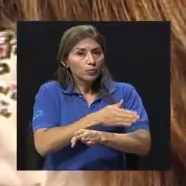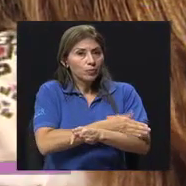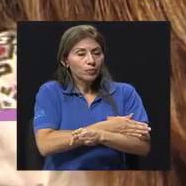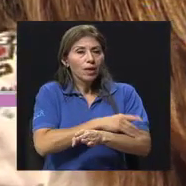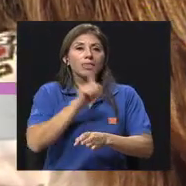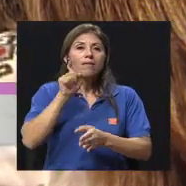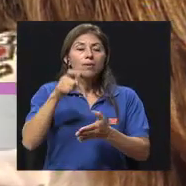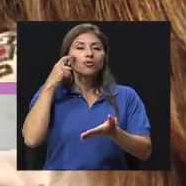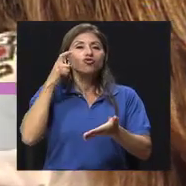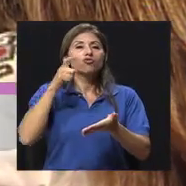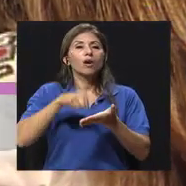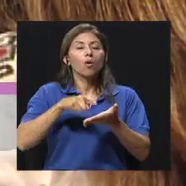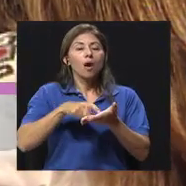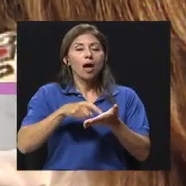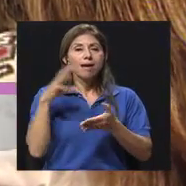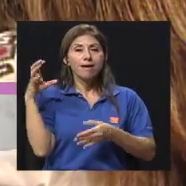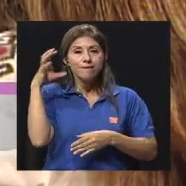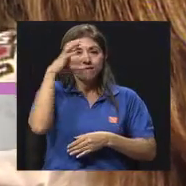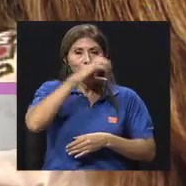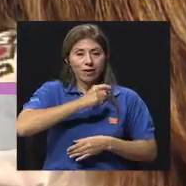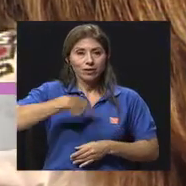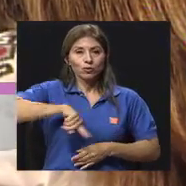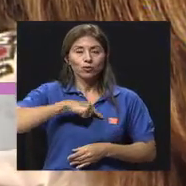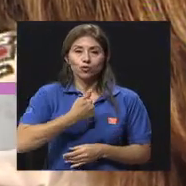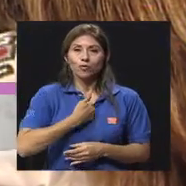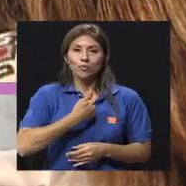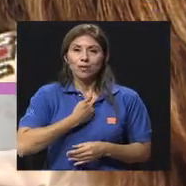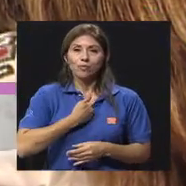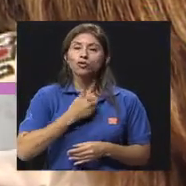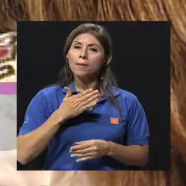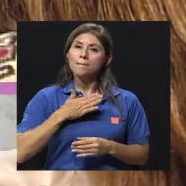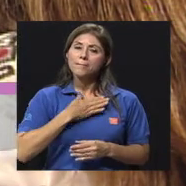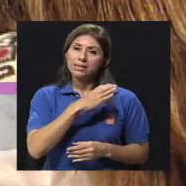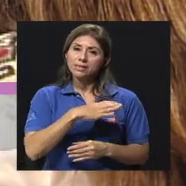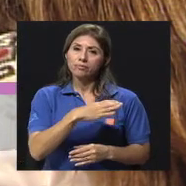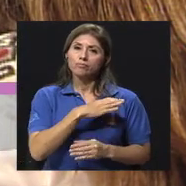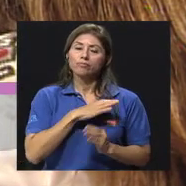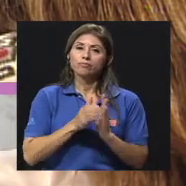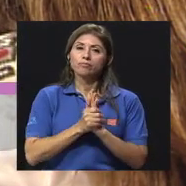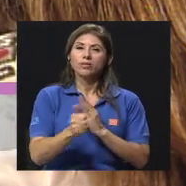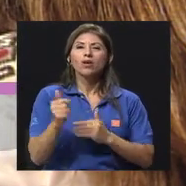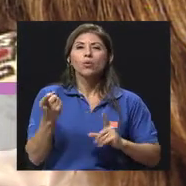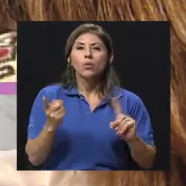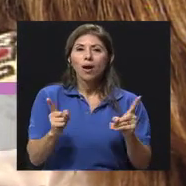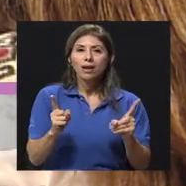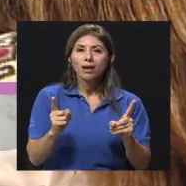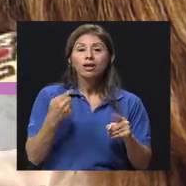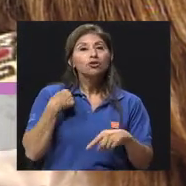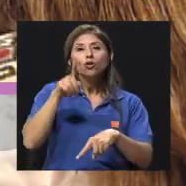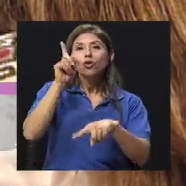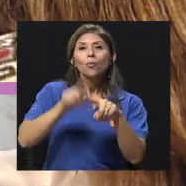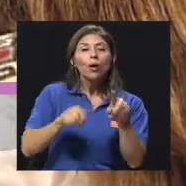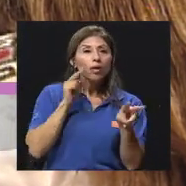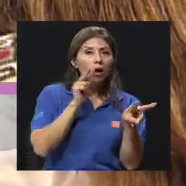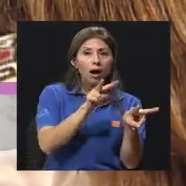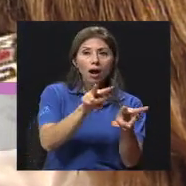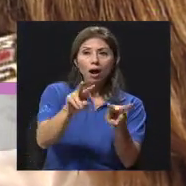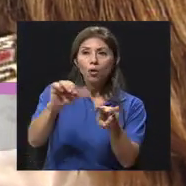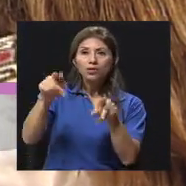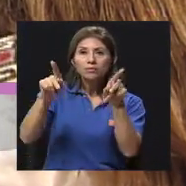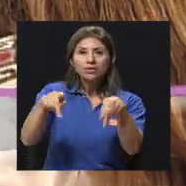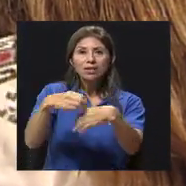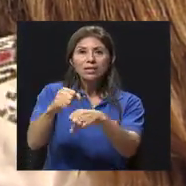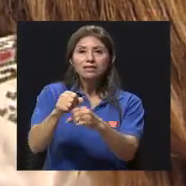que reconocernos a nosotros mismos cuál es nuestro potencial. Yo no puedo hacer lo que los demás hacen solo por quedar bien con